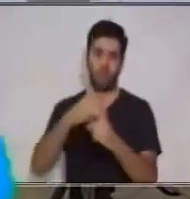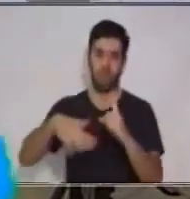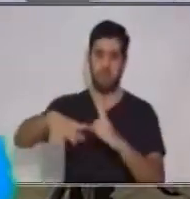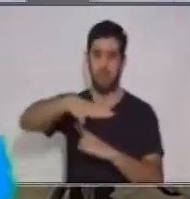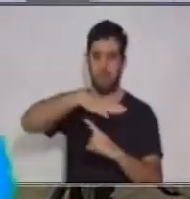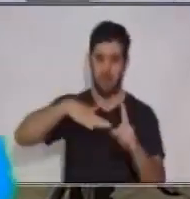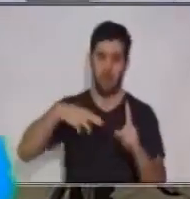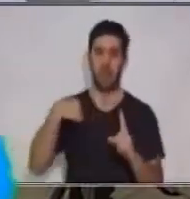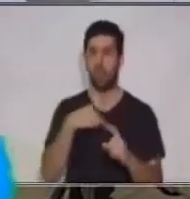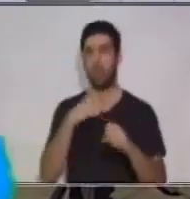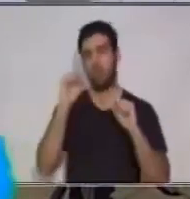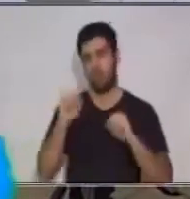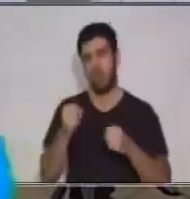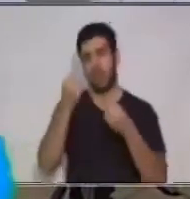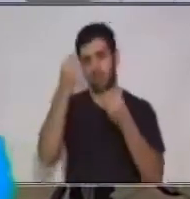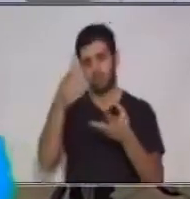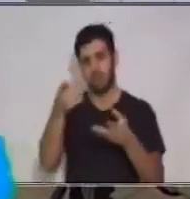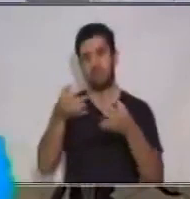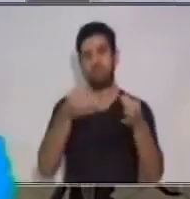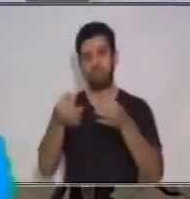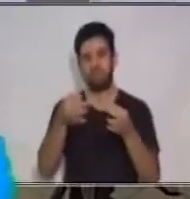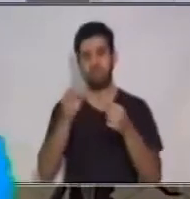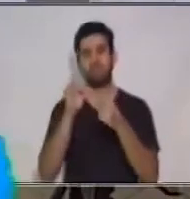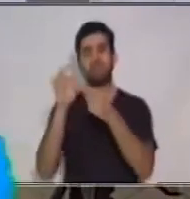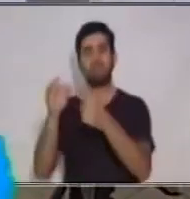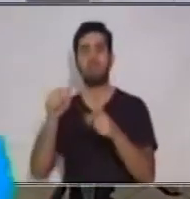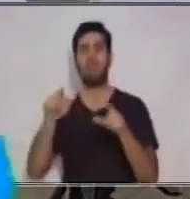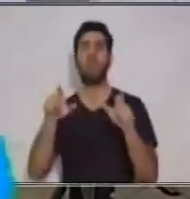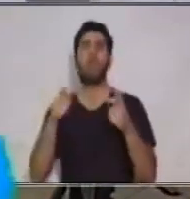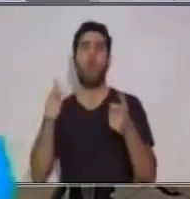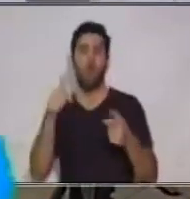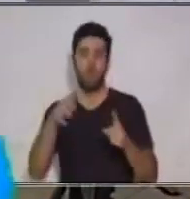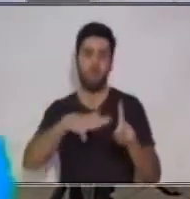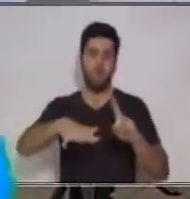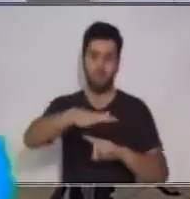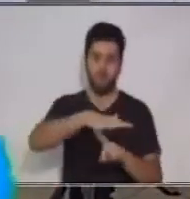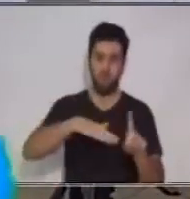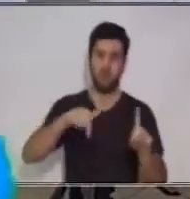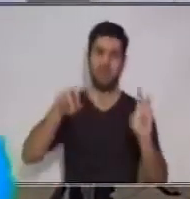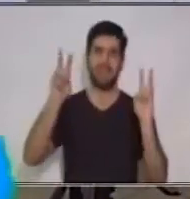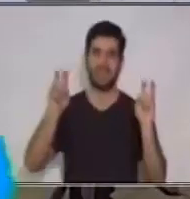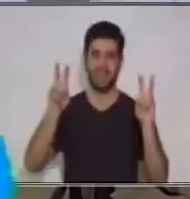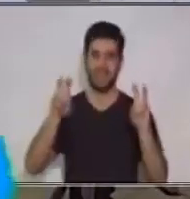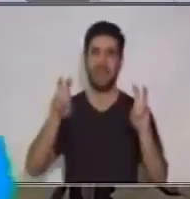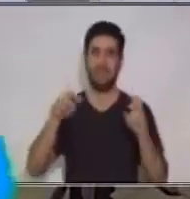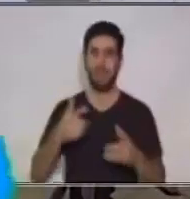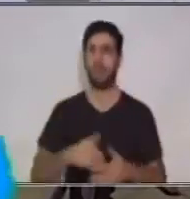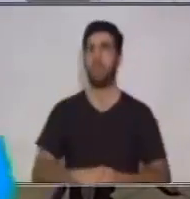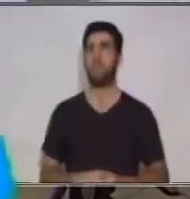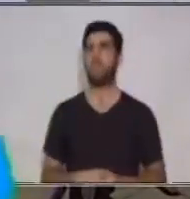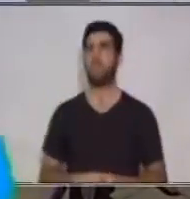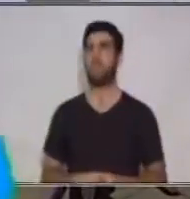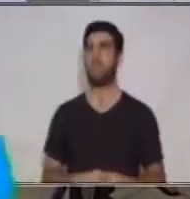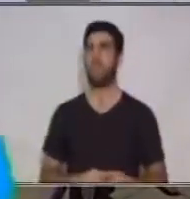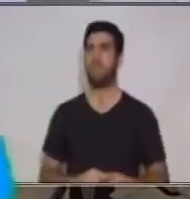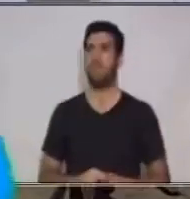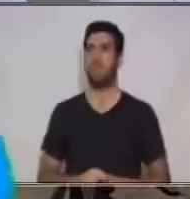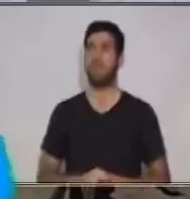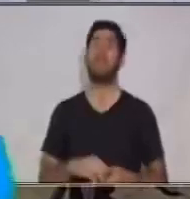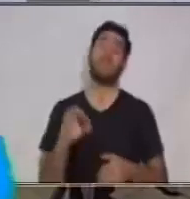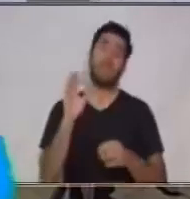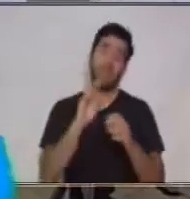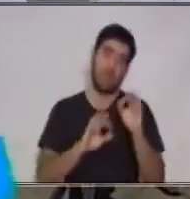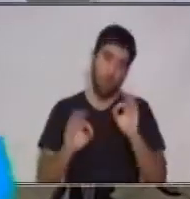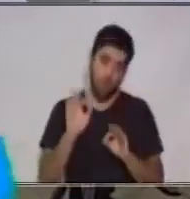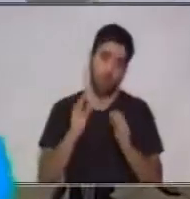entonces podemos especificar cuáles son estos textos que se basan en la literatura precolombina. Y tal vez